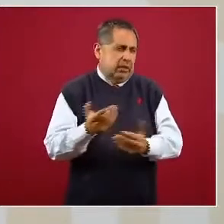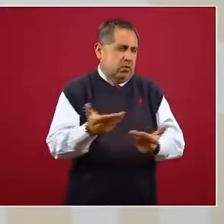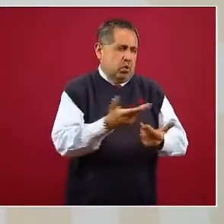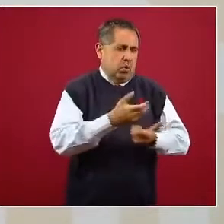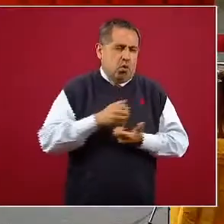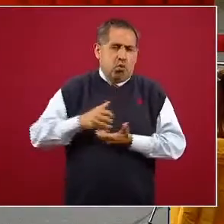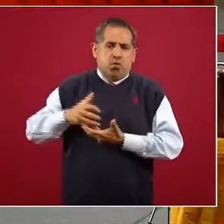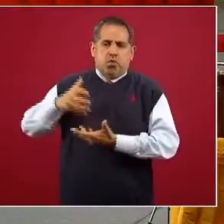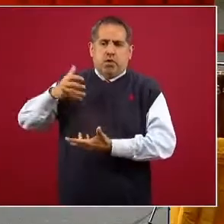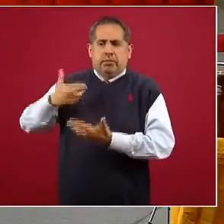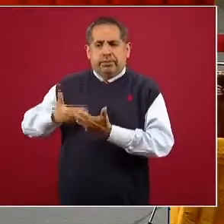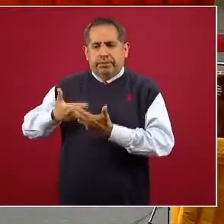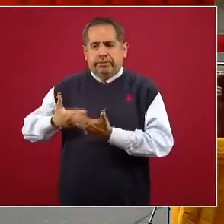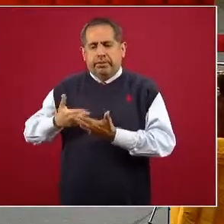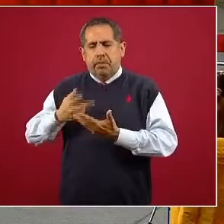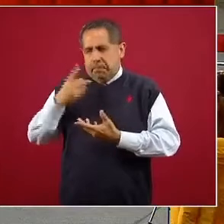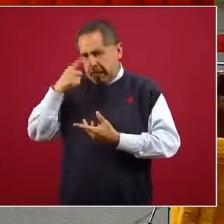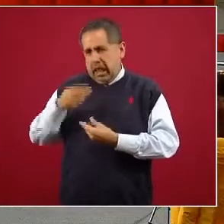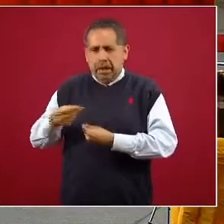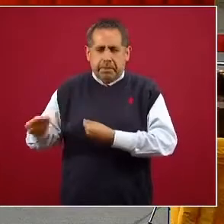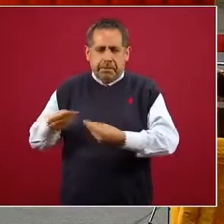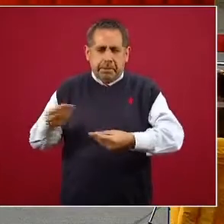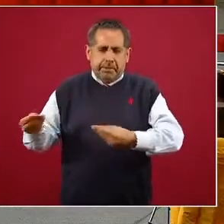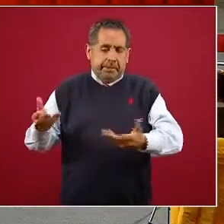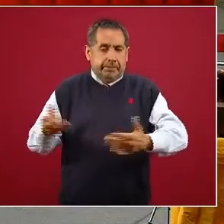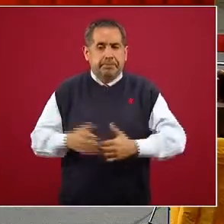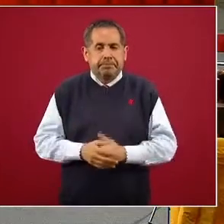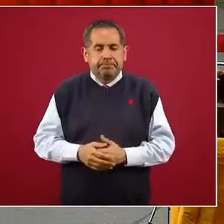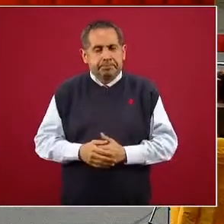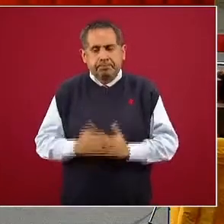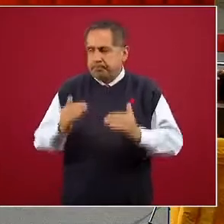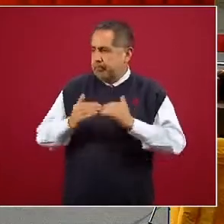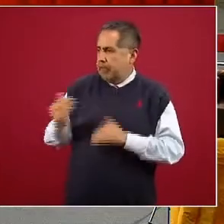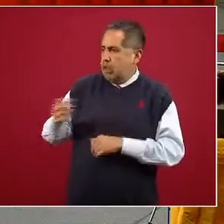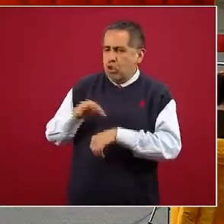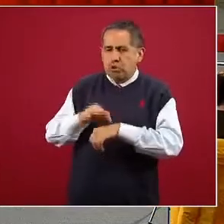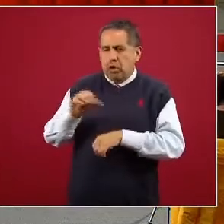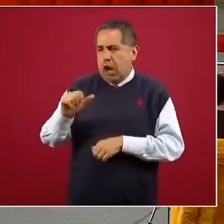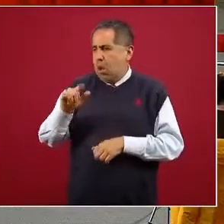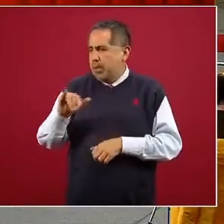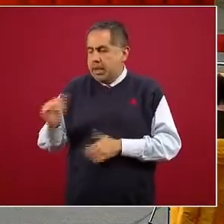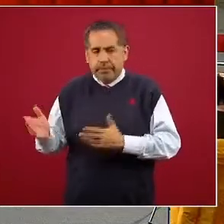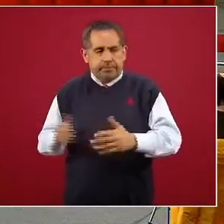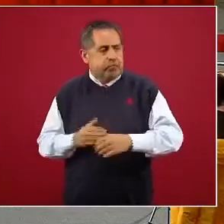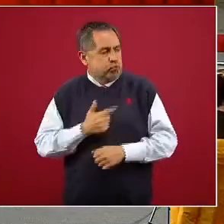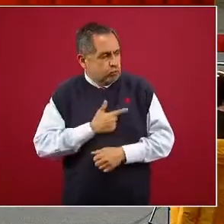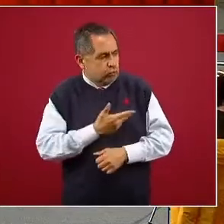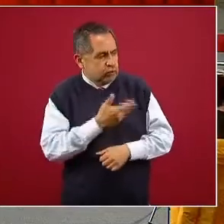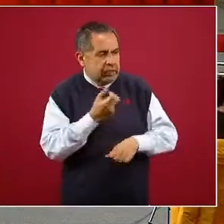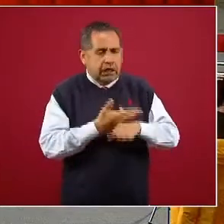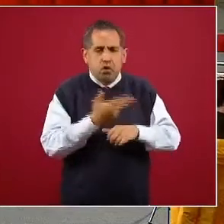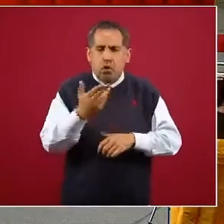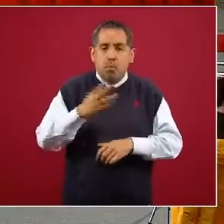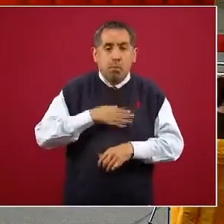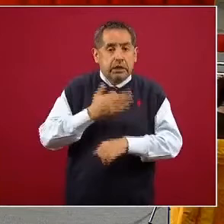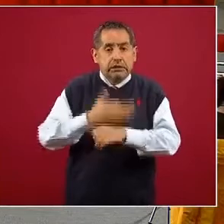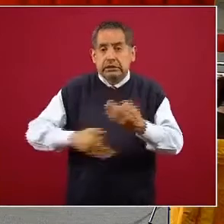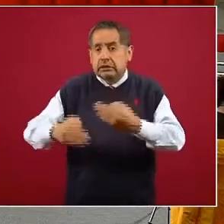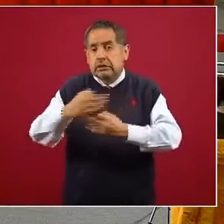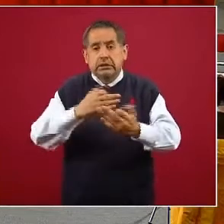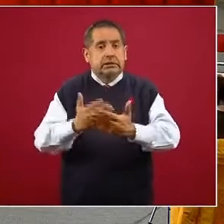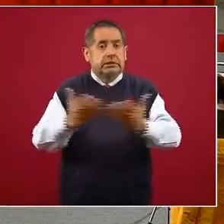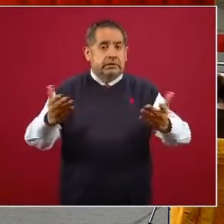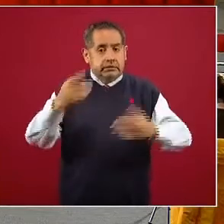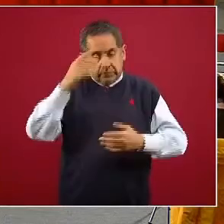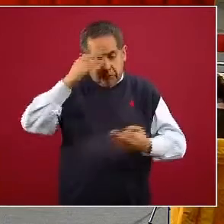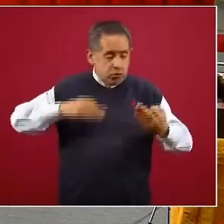Entonces le pido al doctor Salomía si presenta, y enseguida el doctor Trejo. Con mucho gusto, señor secretario. Muy buenas tardes a todas y todos, así como a